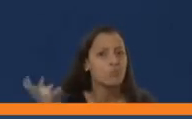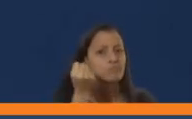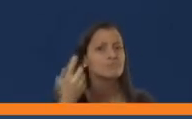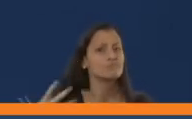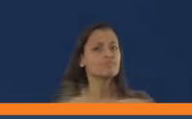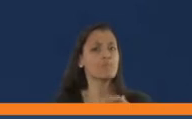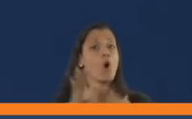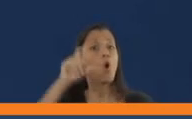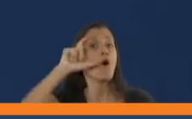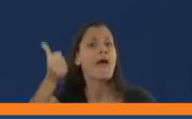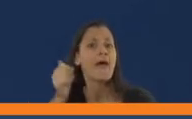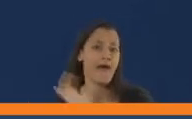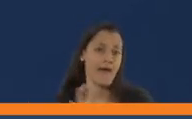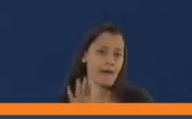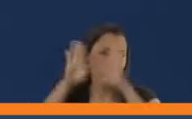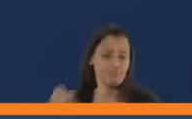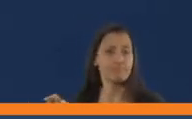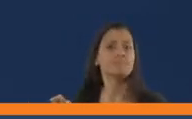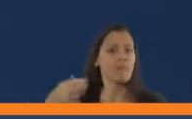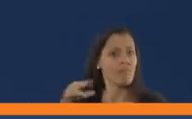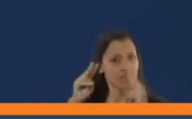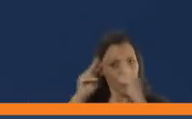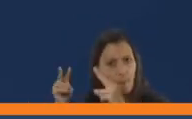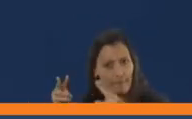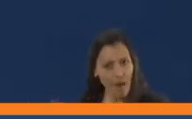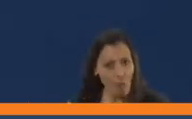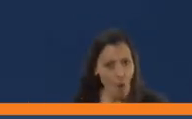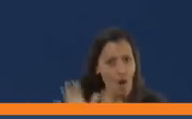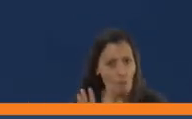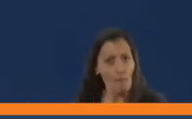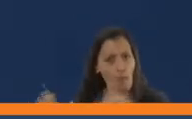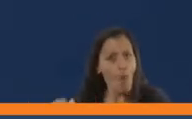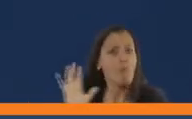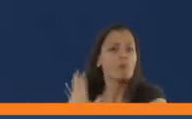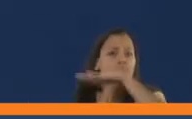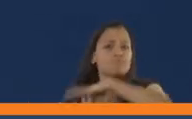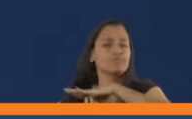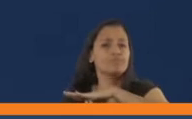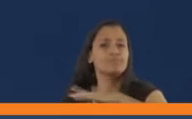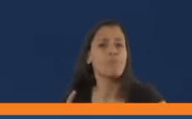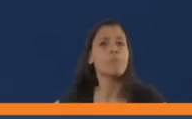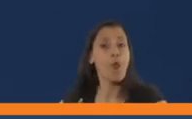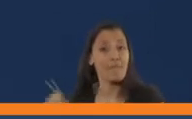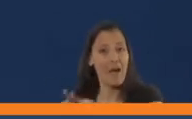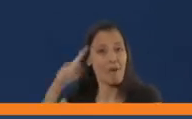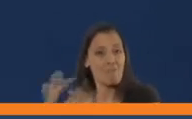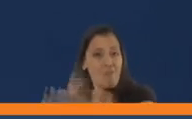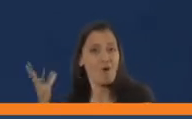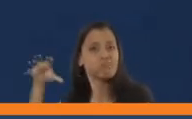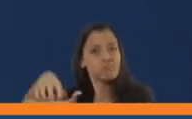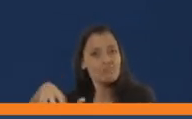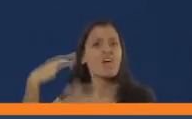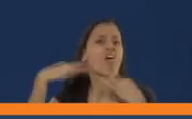web si quieres ser respetada y volver a ser la plataforma política regional para la cual fue creada debe